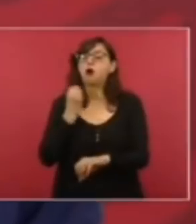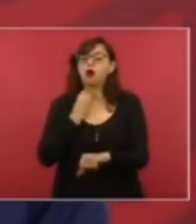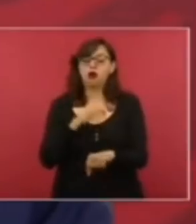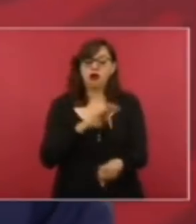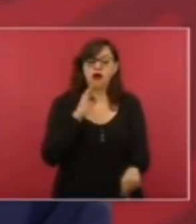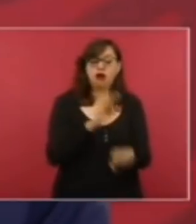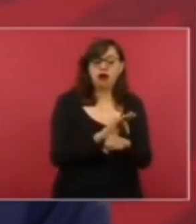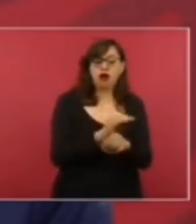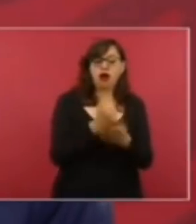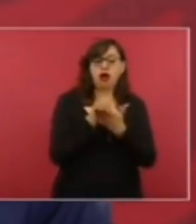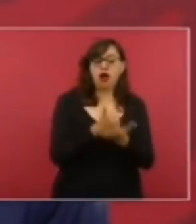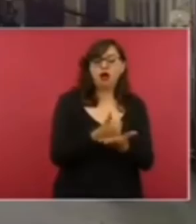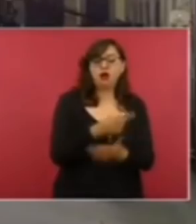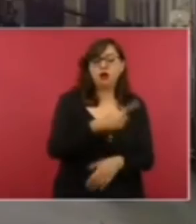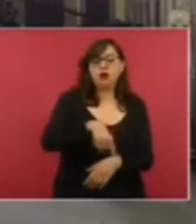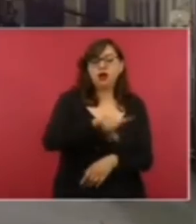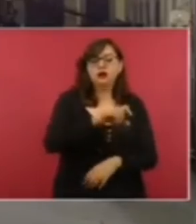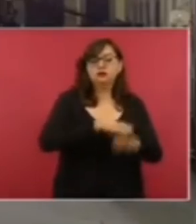patronales